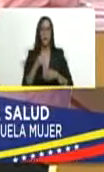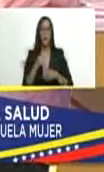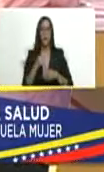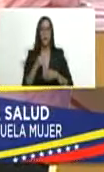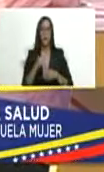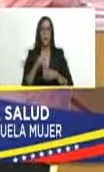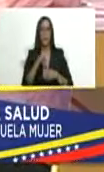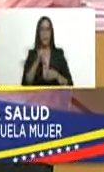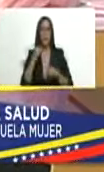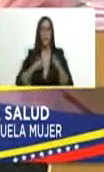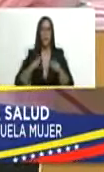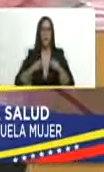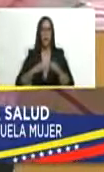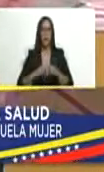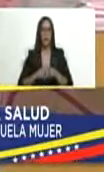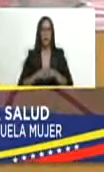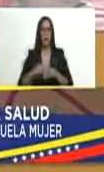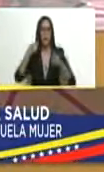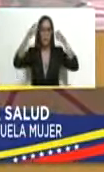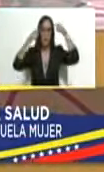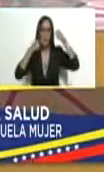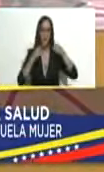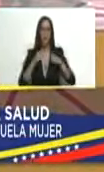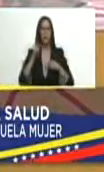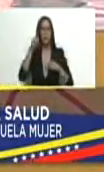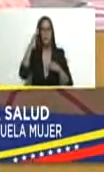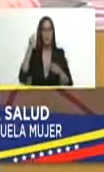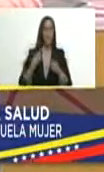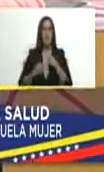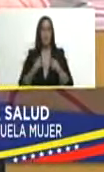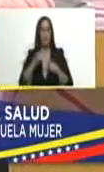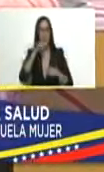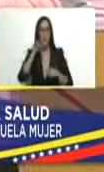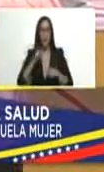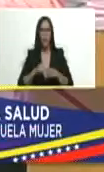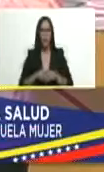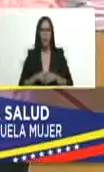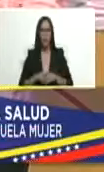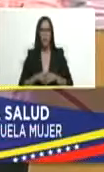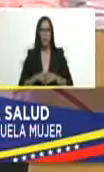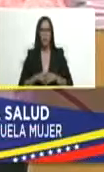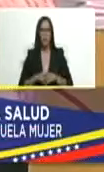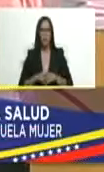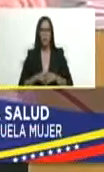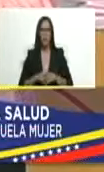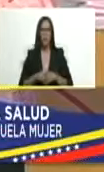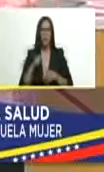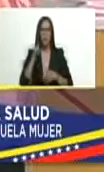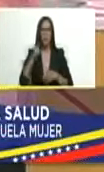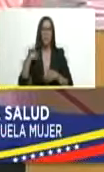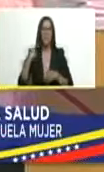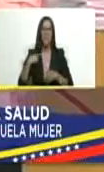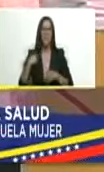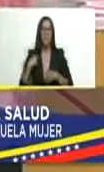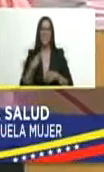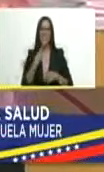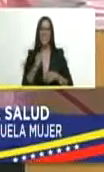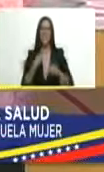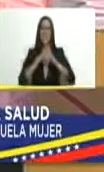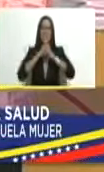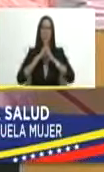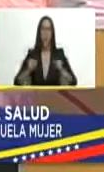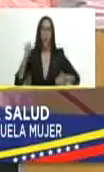para no preocuparlo. Y él me dijo, tú sabes cómo es la cosa, Nicolás, que tú me tienes que decir todo